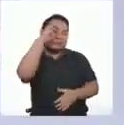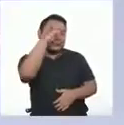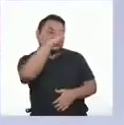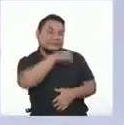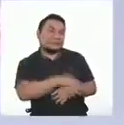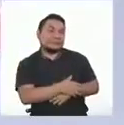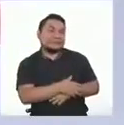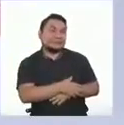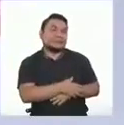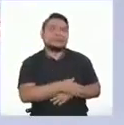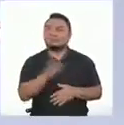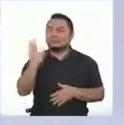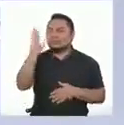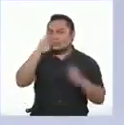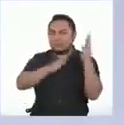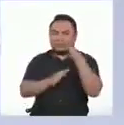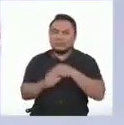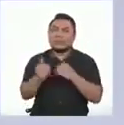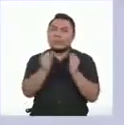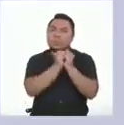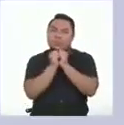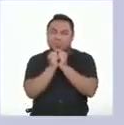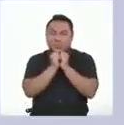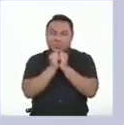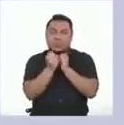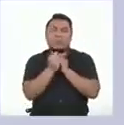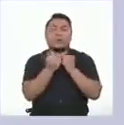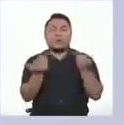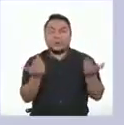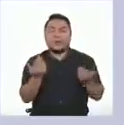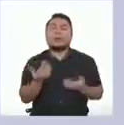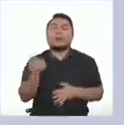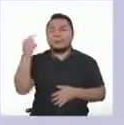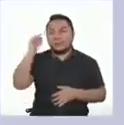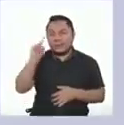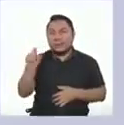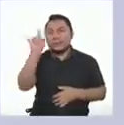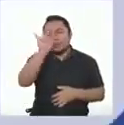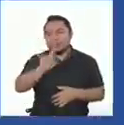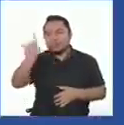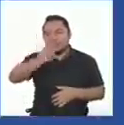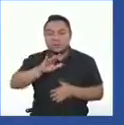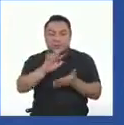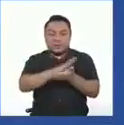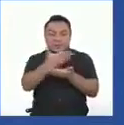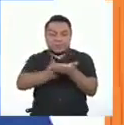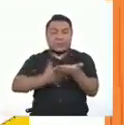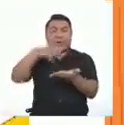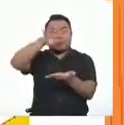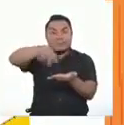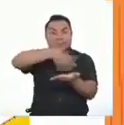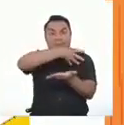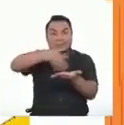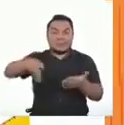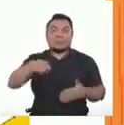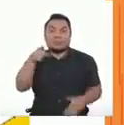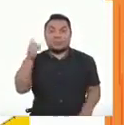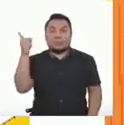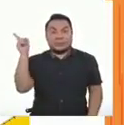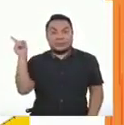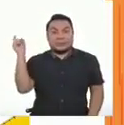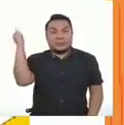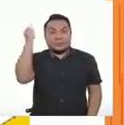te preocupes, hagámoslo juntos y para ello usemos una hoja cuadriculada. Dibuja